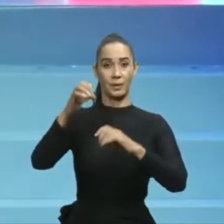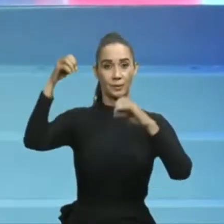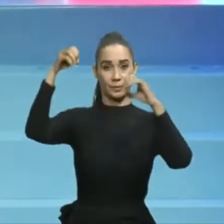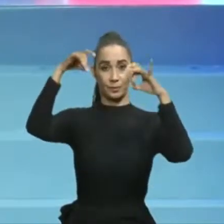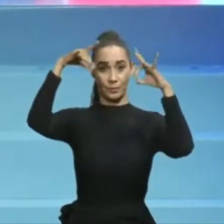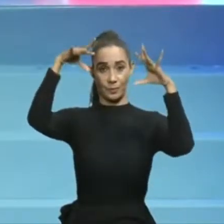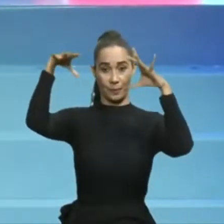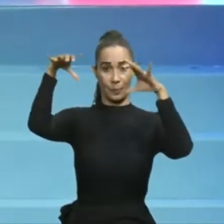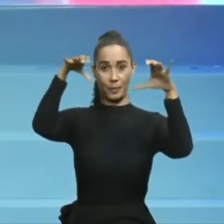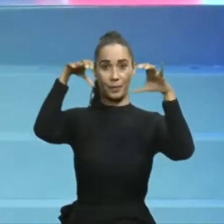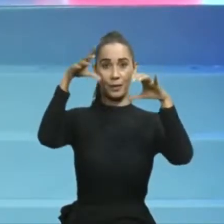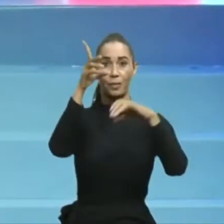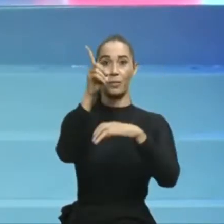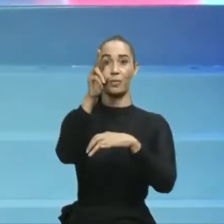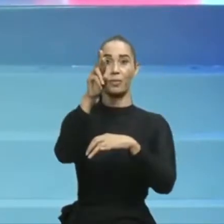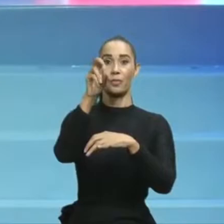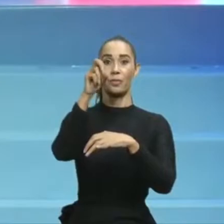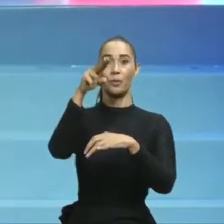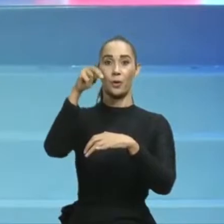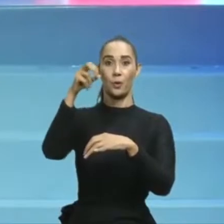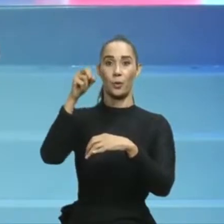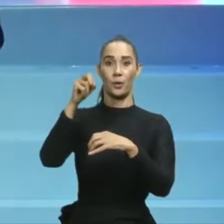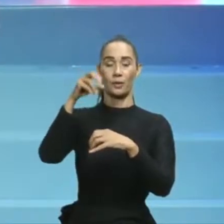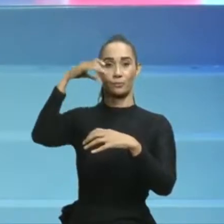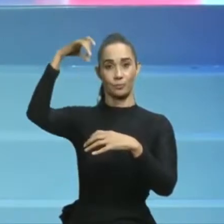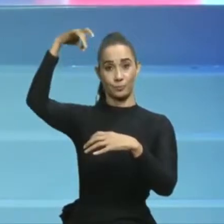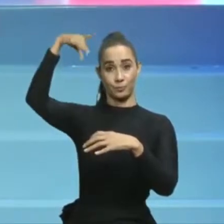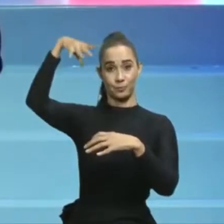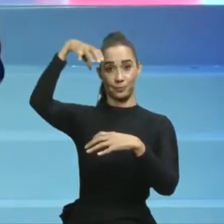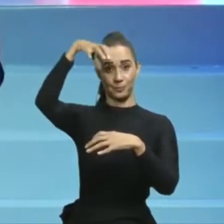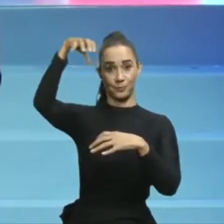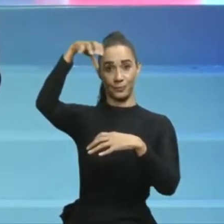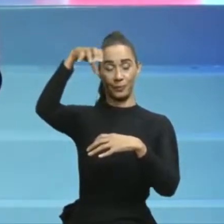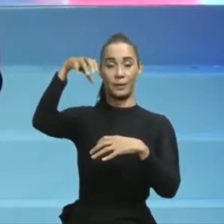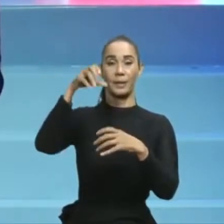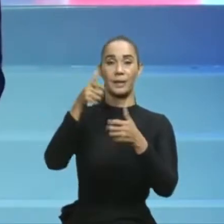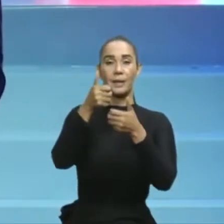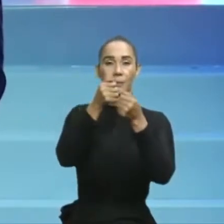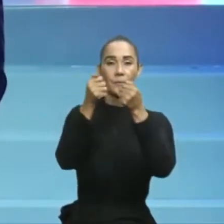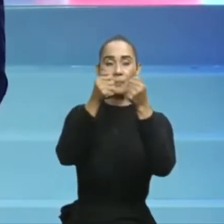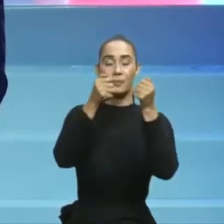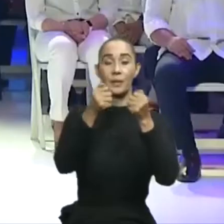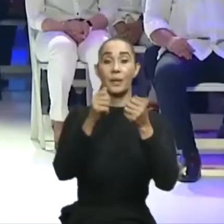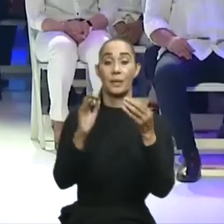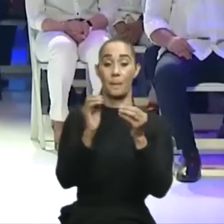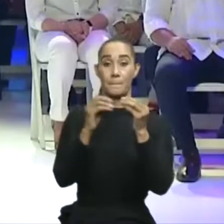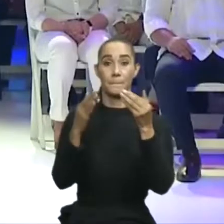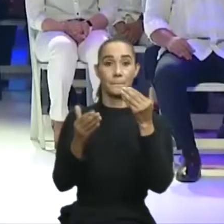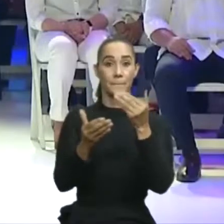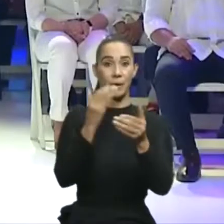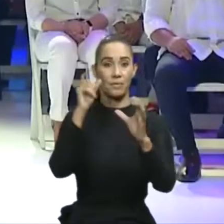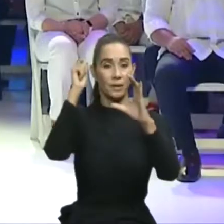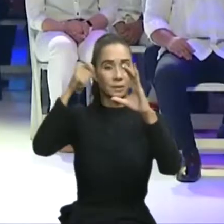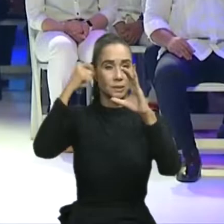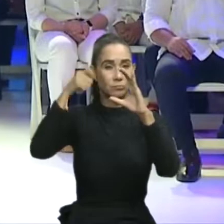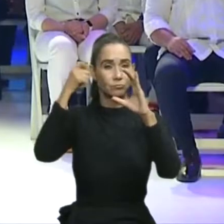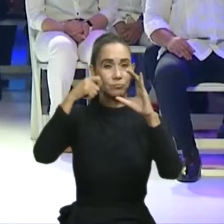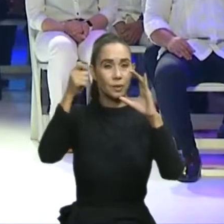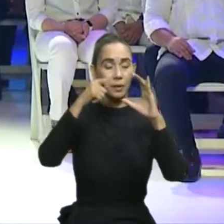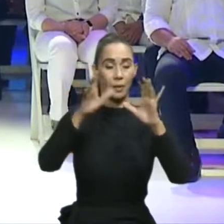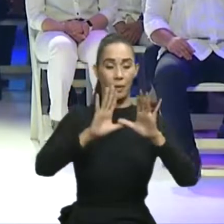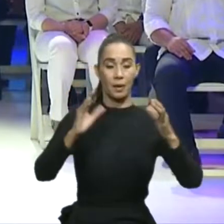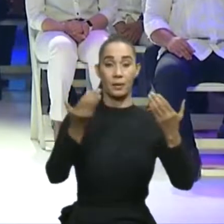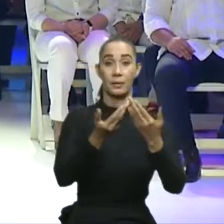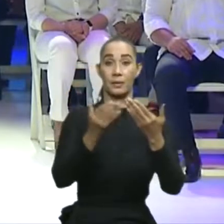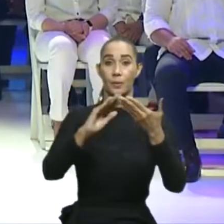policía nacional que contará con 16 drones y 42 pilotos y que nos facilitará las labores policiales de control urbano y